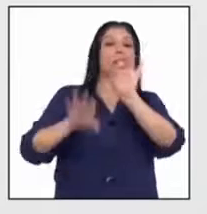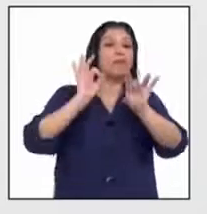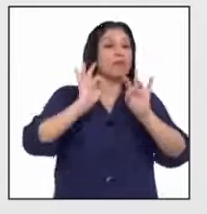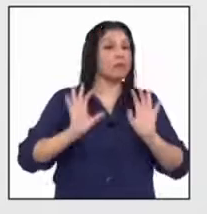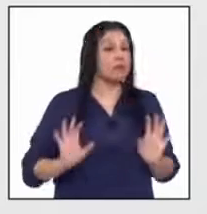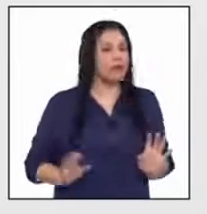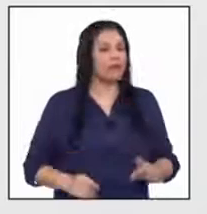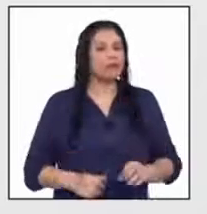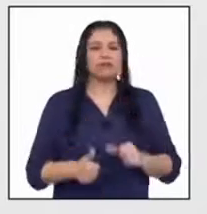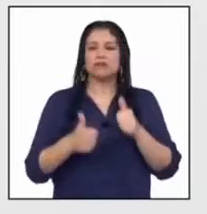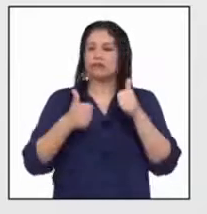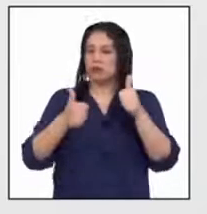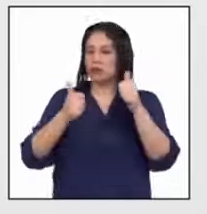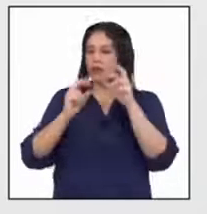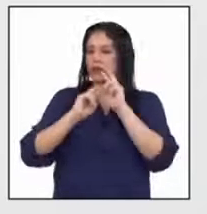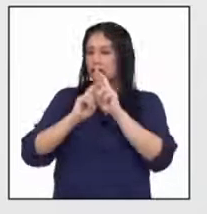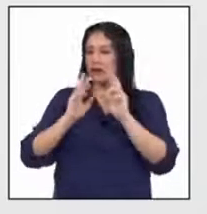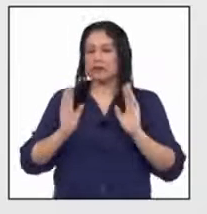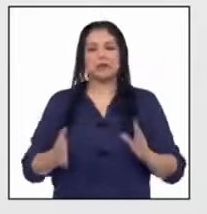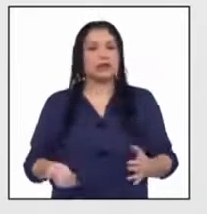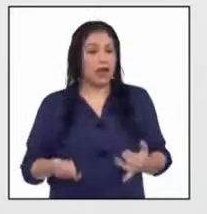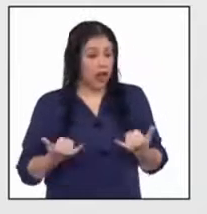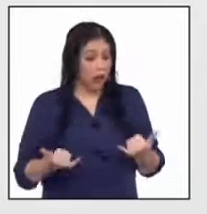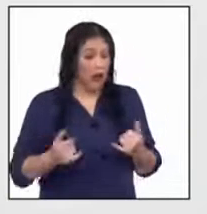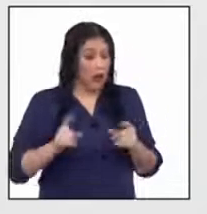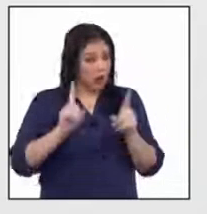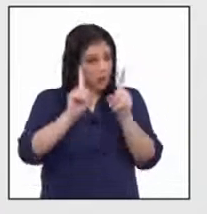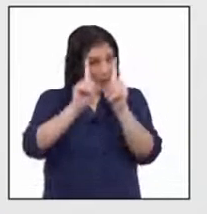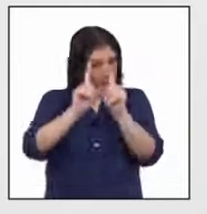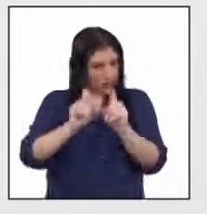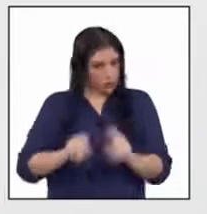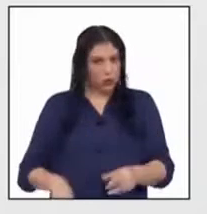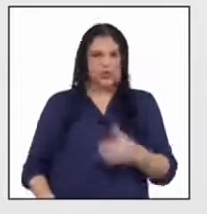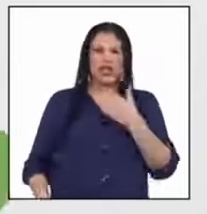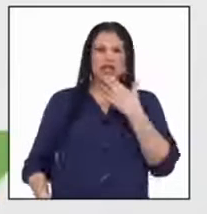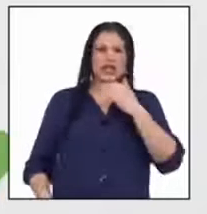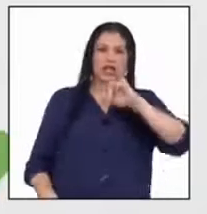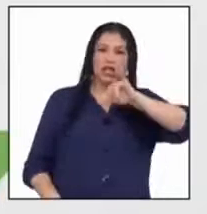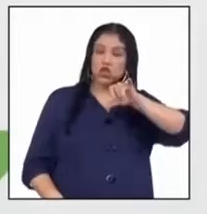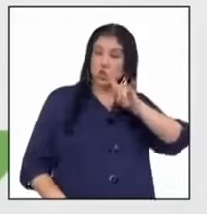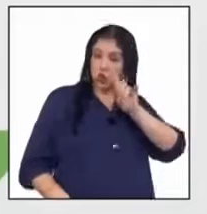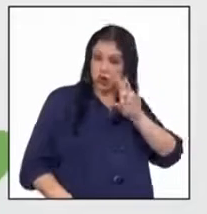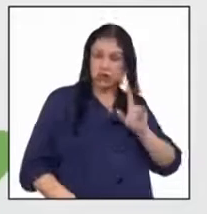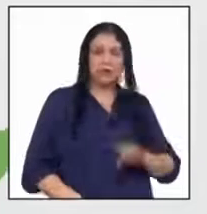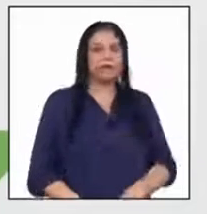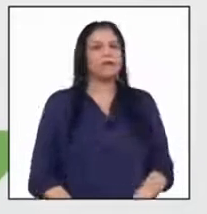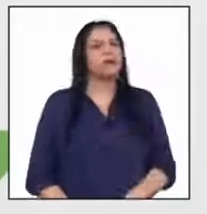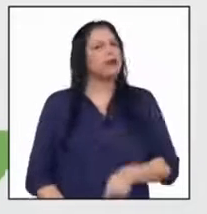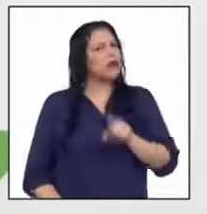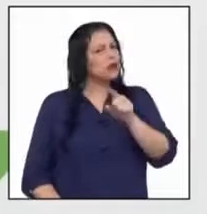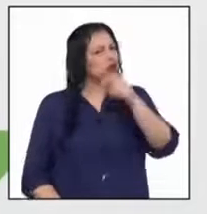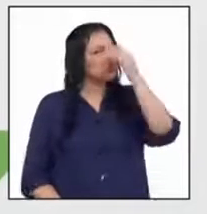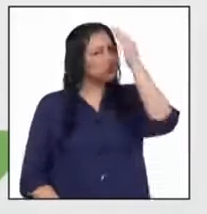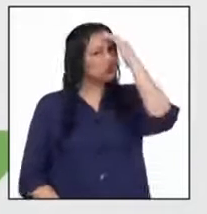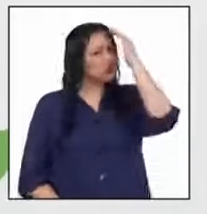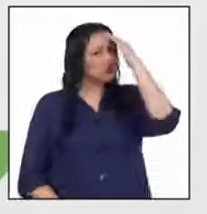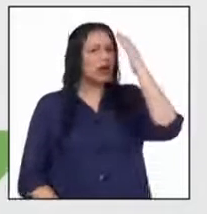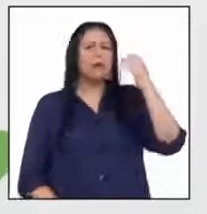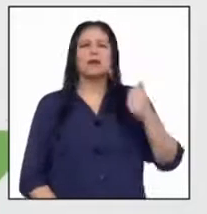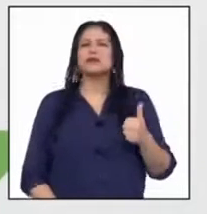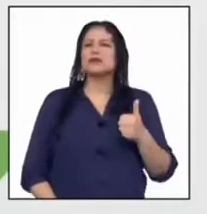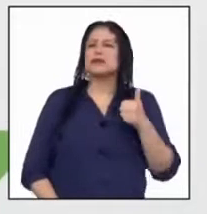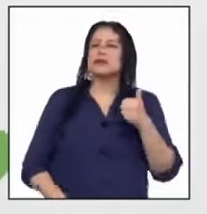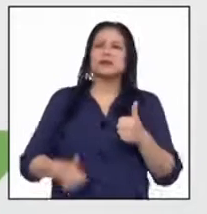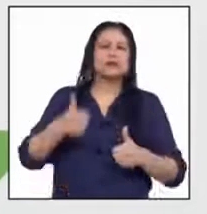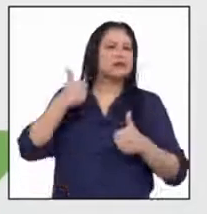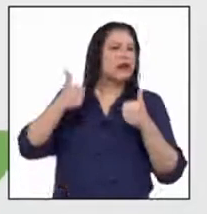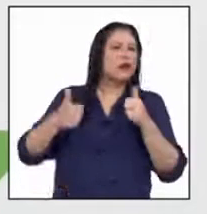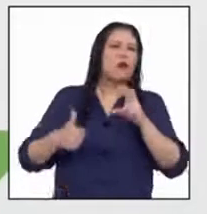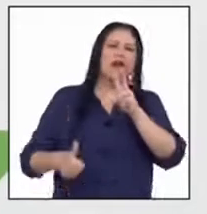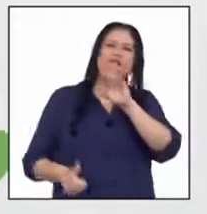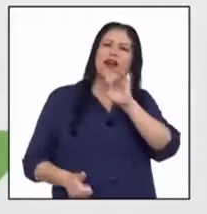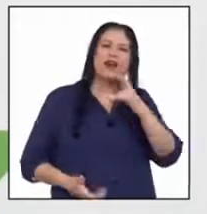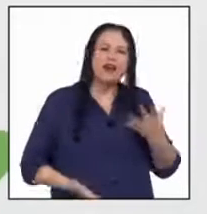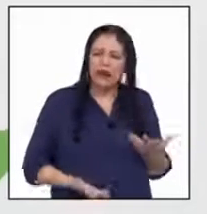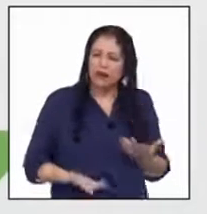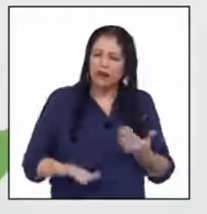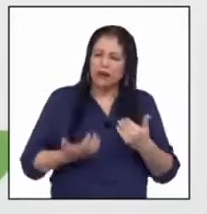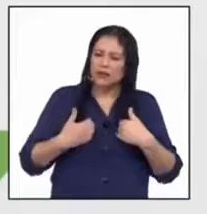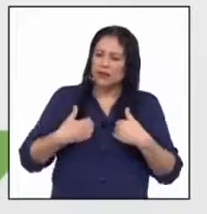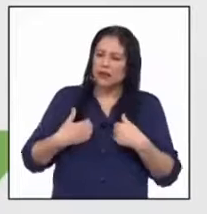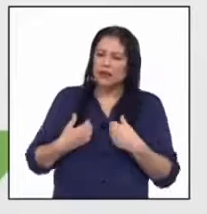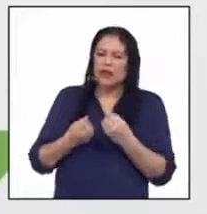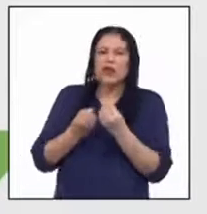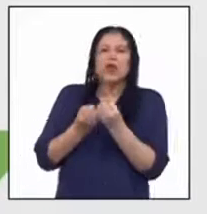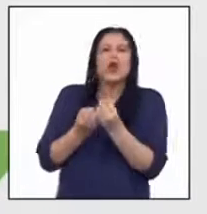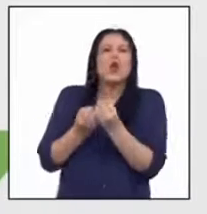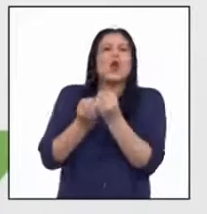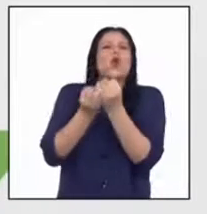Stephanie. Ahora, esta pregunta va para Junior. ¿Sabes a qué tipo de variable le corresponde el